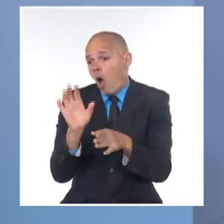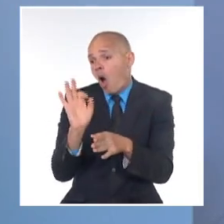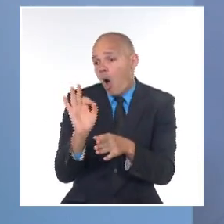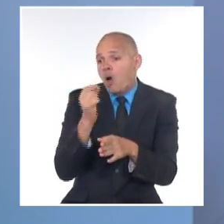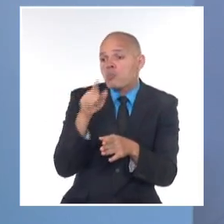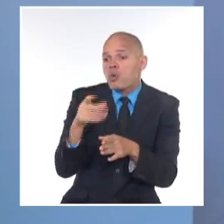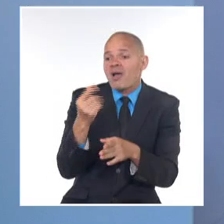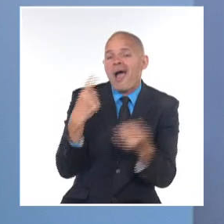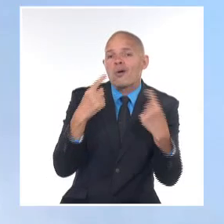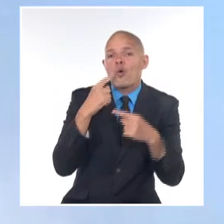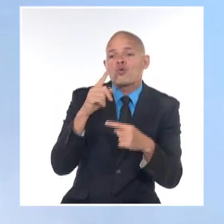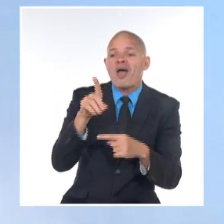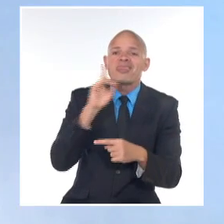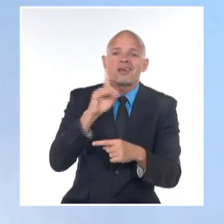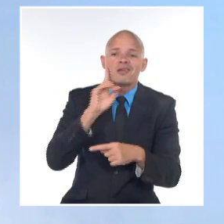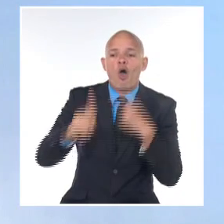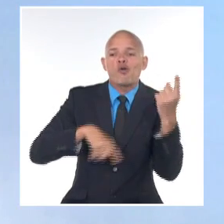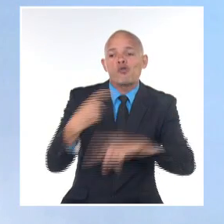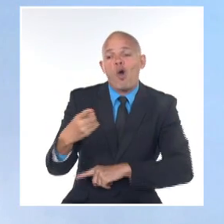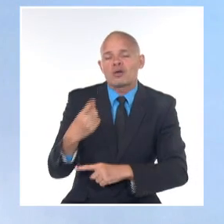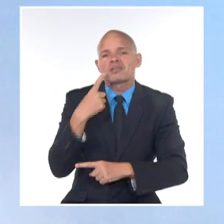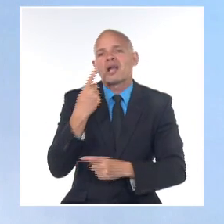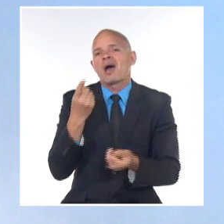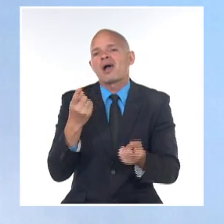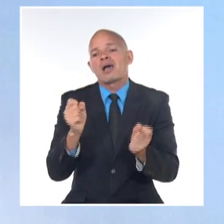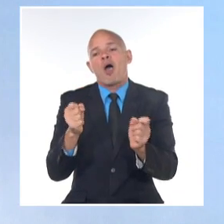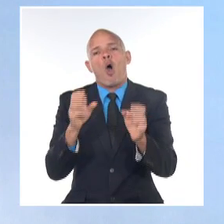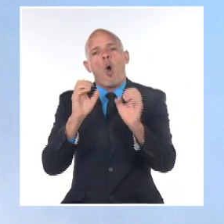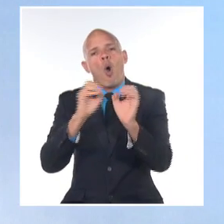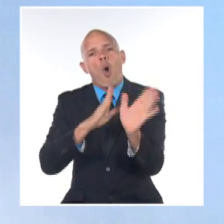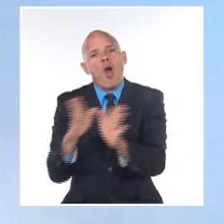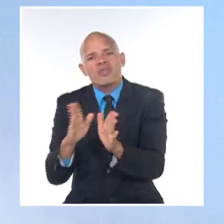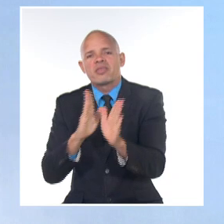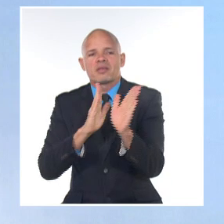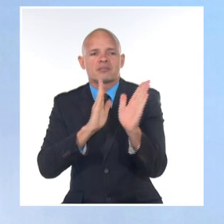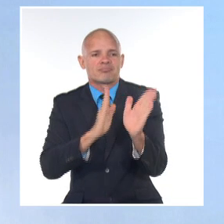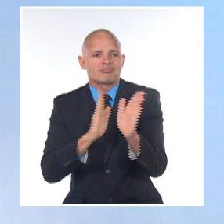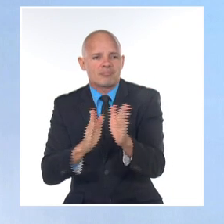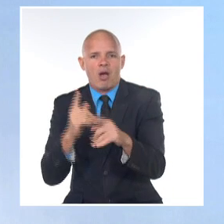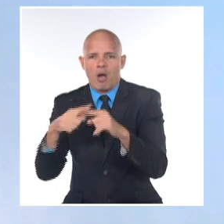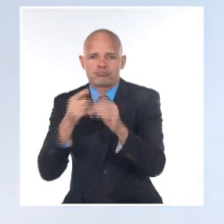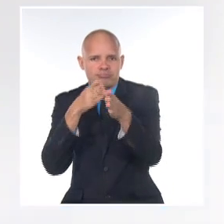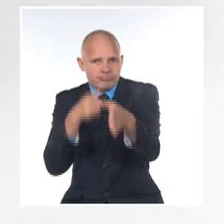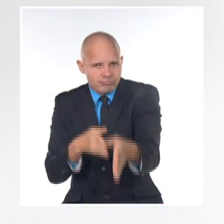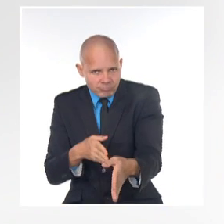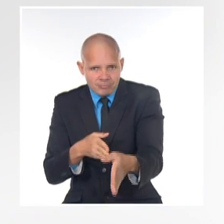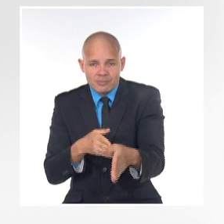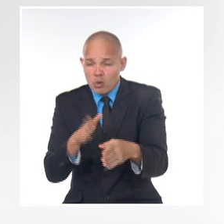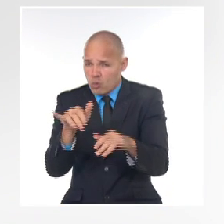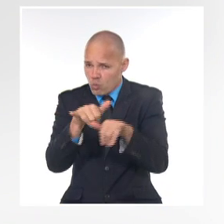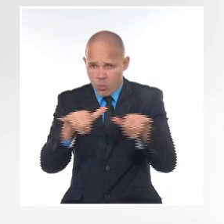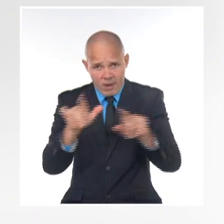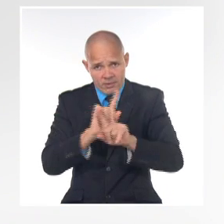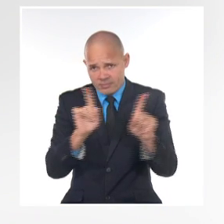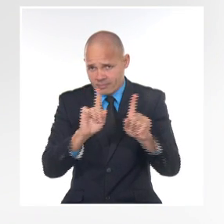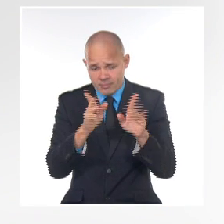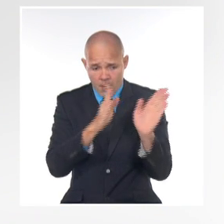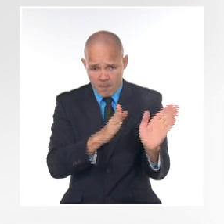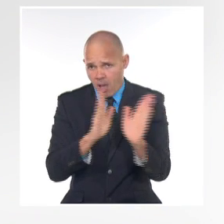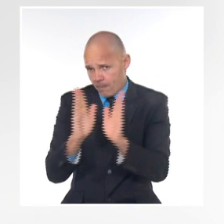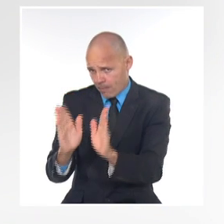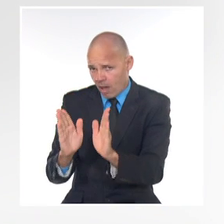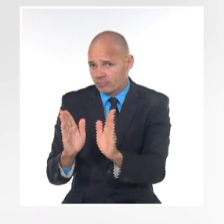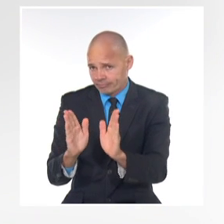estatal y que sin embargo no tiene nada que ver esto que estamos hablando ahora con los otros hechos que ocurren en la comunidad,